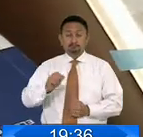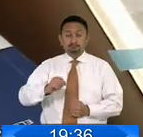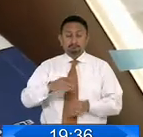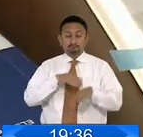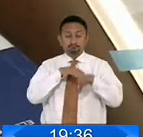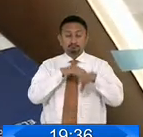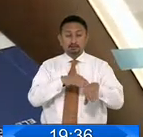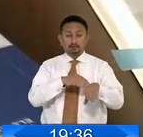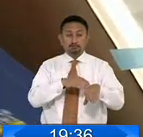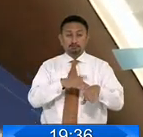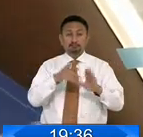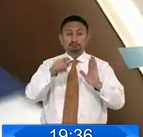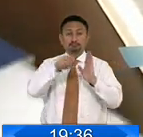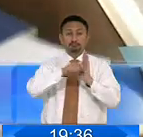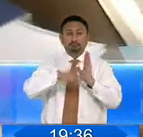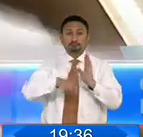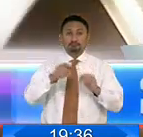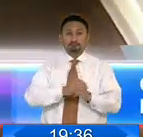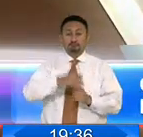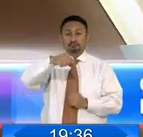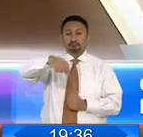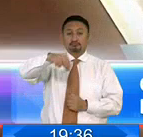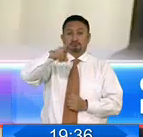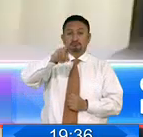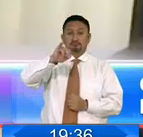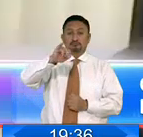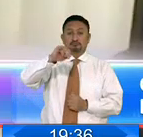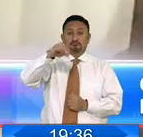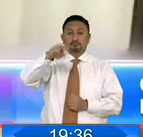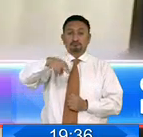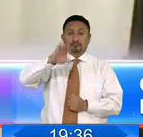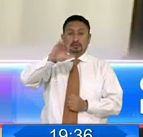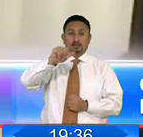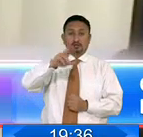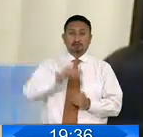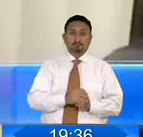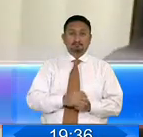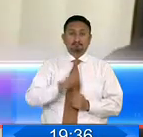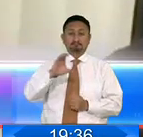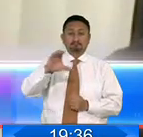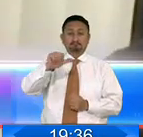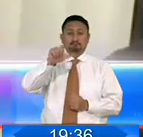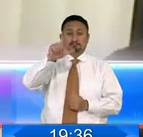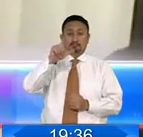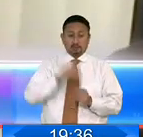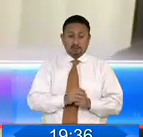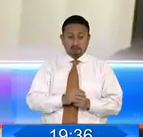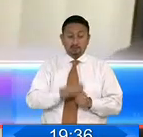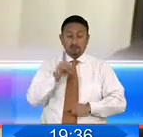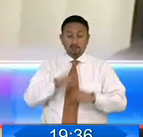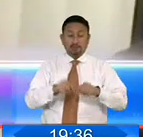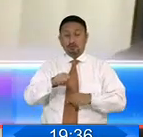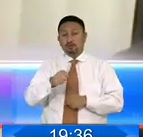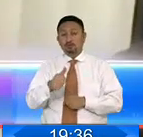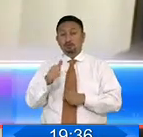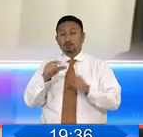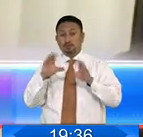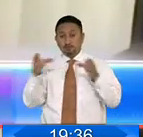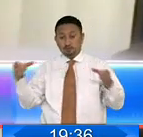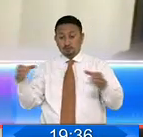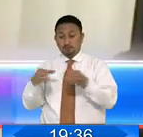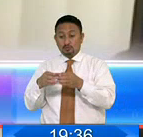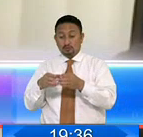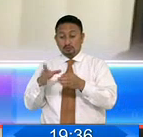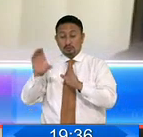respaldado por el constitucionalista ismael quintana el cual no puede reemplazar a otros órganos a